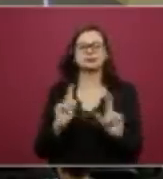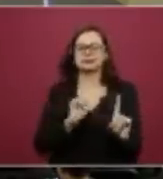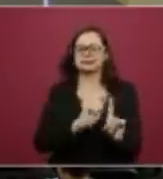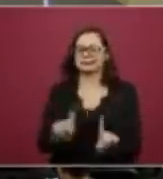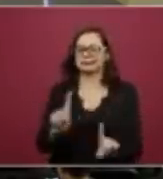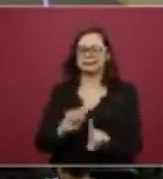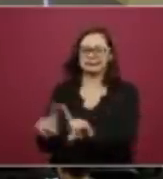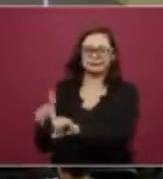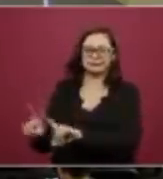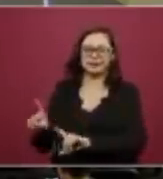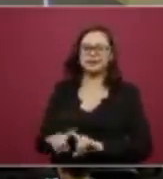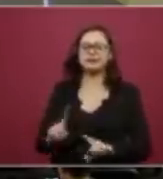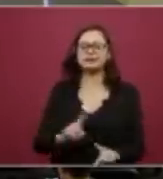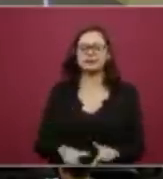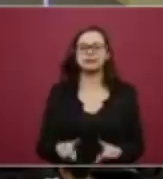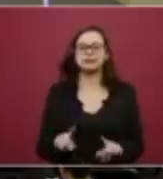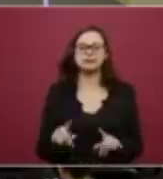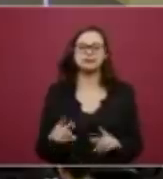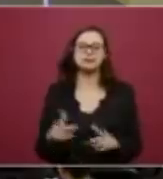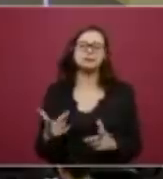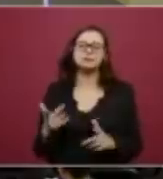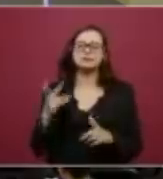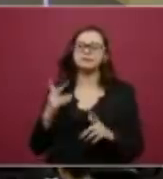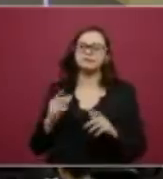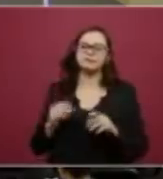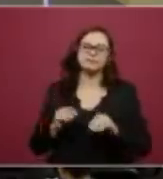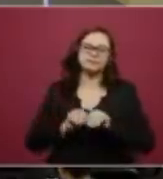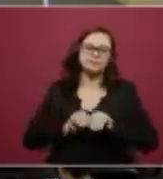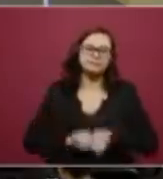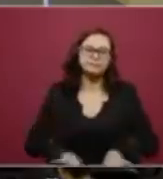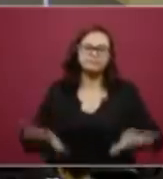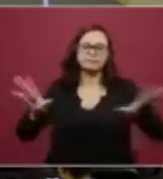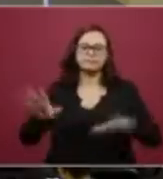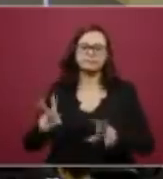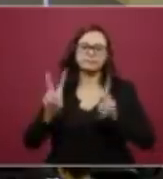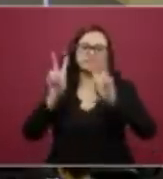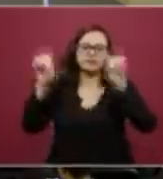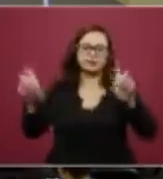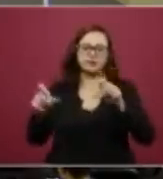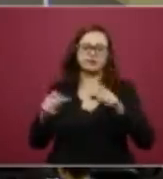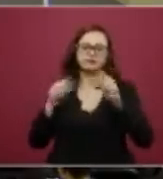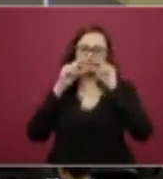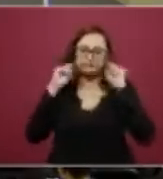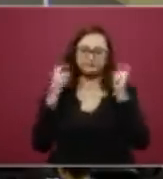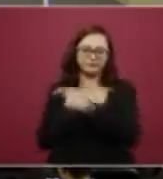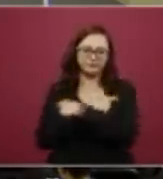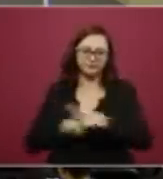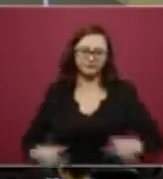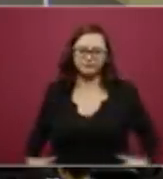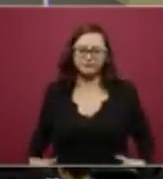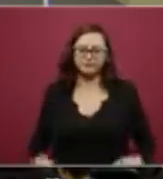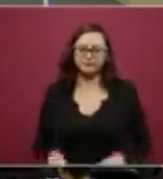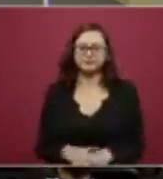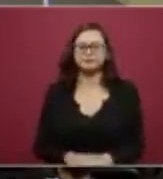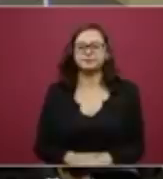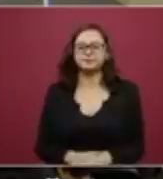ver con el general Emiliano Zapata Salazar. Entonces, vamos